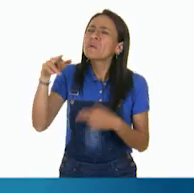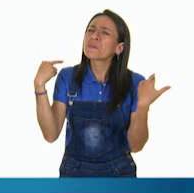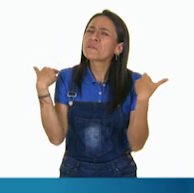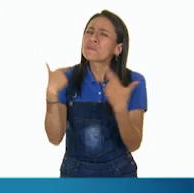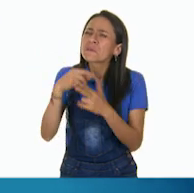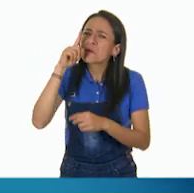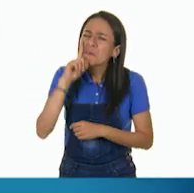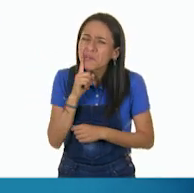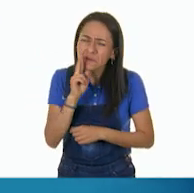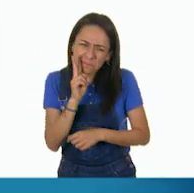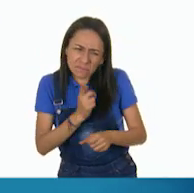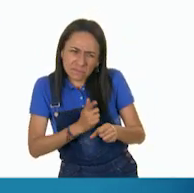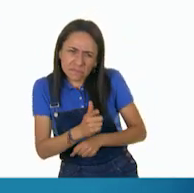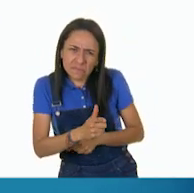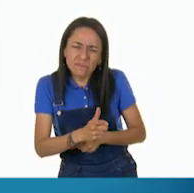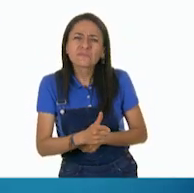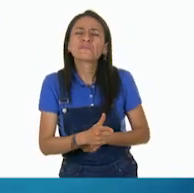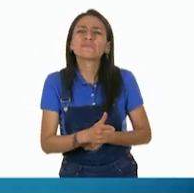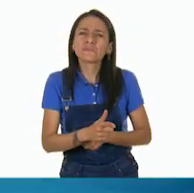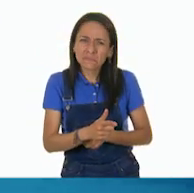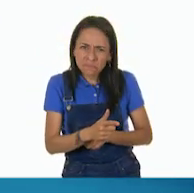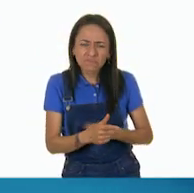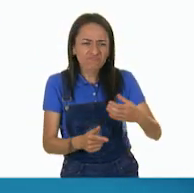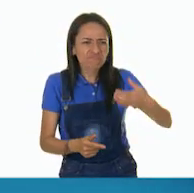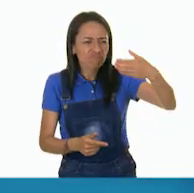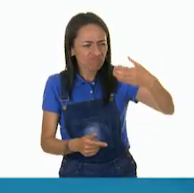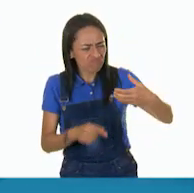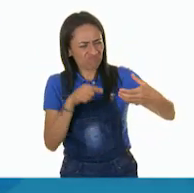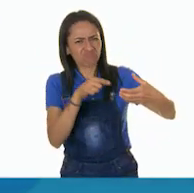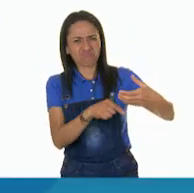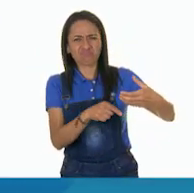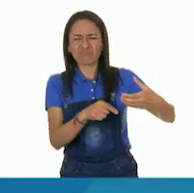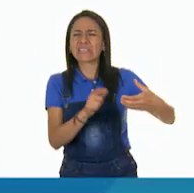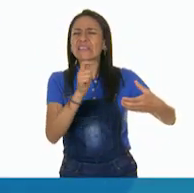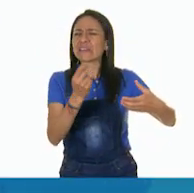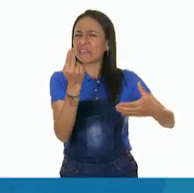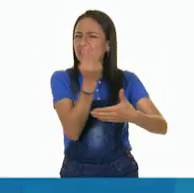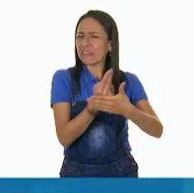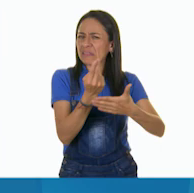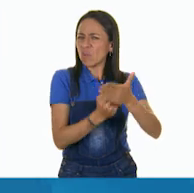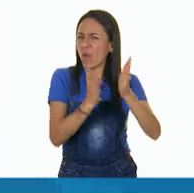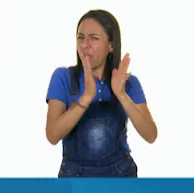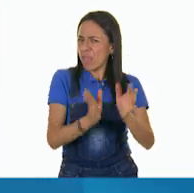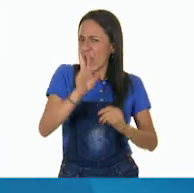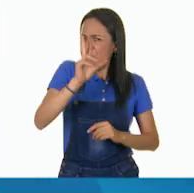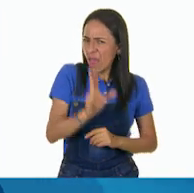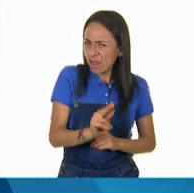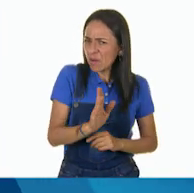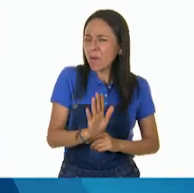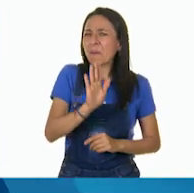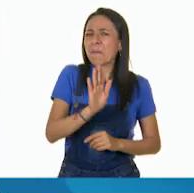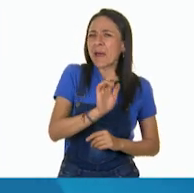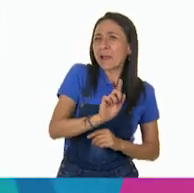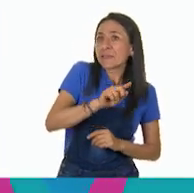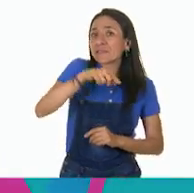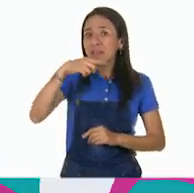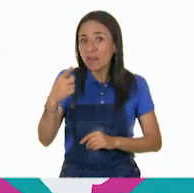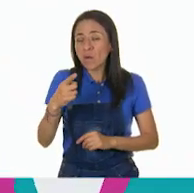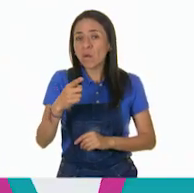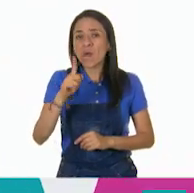envase ya no trae la ilustración pisa donde aparece que el gel está acabando con los coronavirus